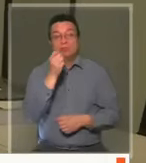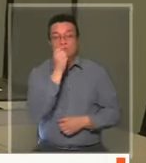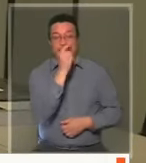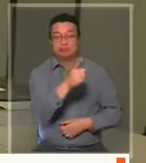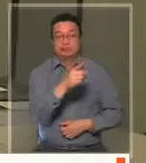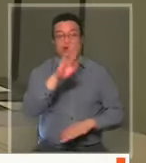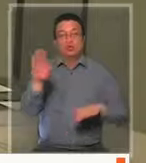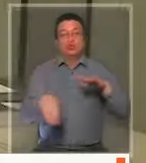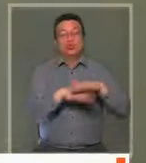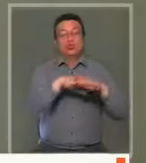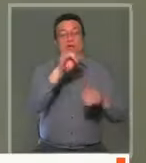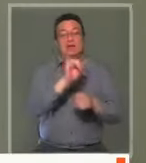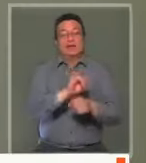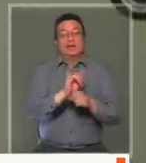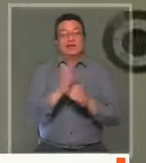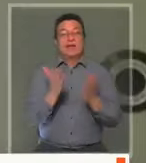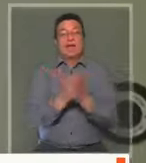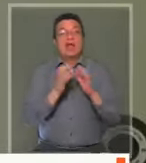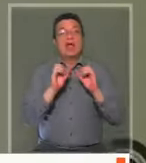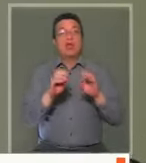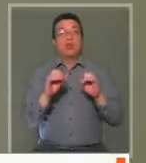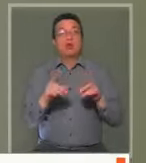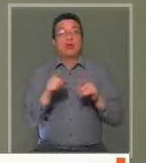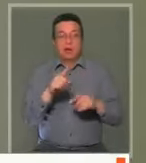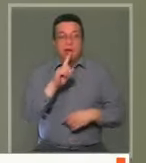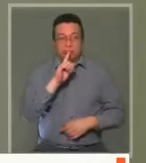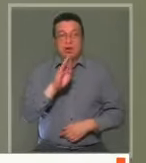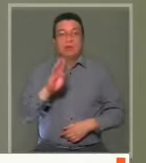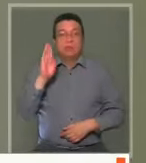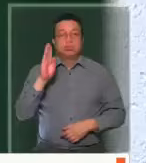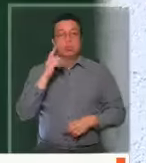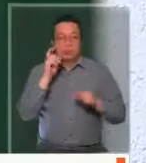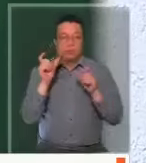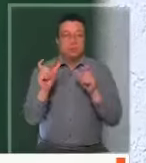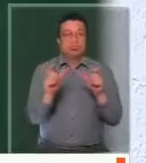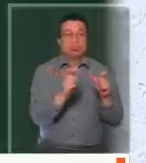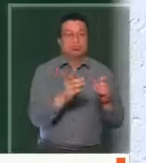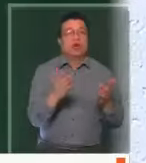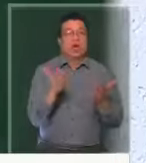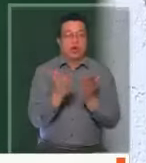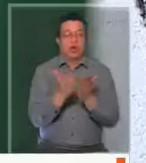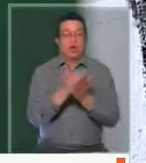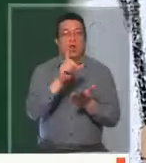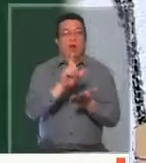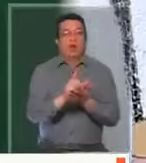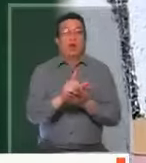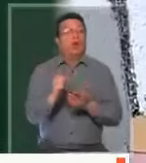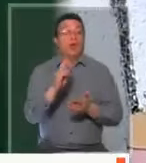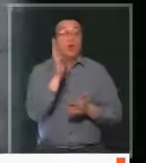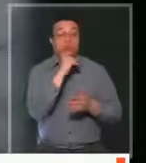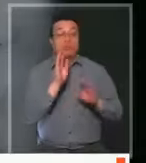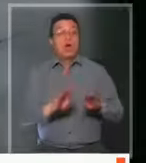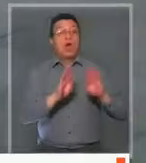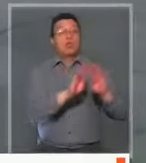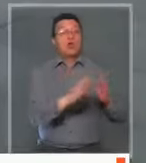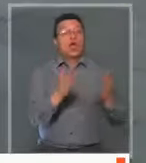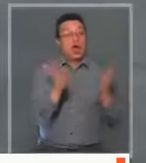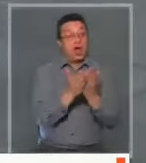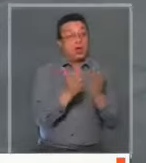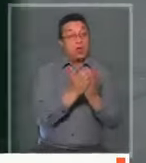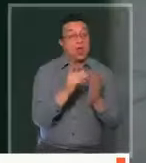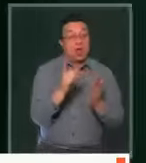la Superintendencia de Educación, quienes se comprometieron a fiscalizar el establecimiento. Y tras no recibir apoyo desde la Escuela Cumbres,